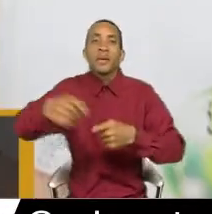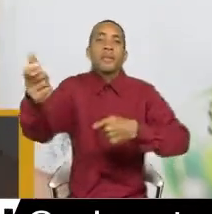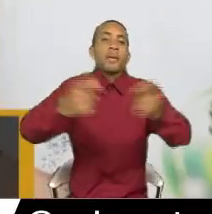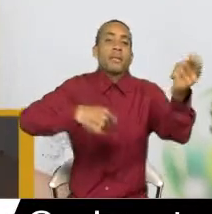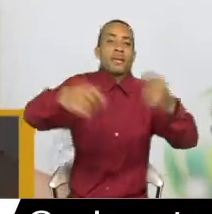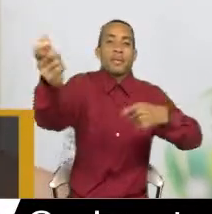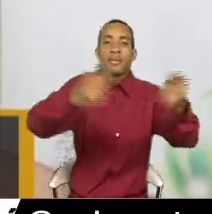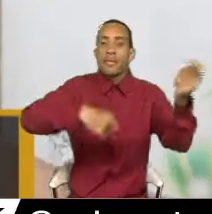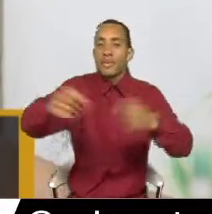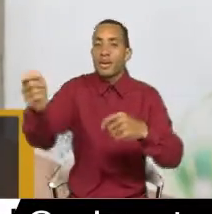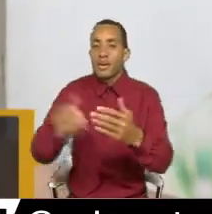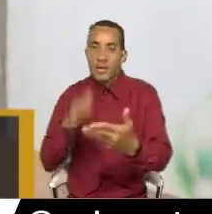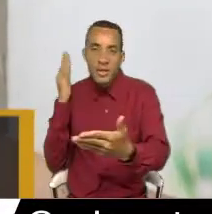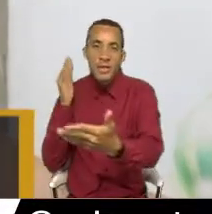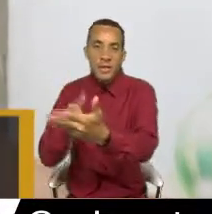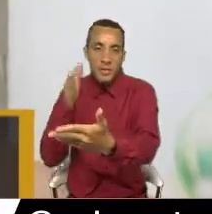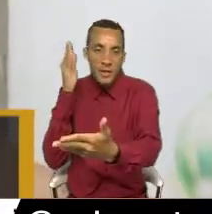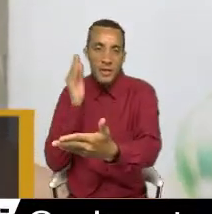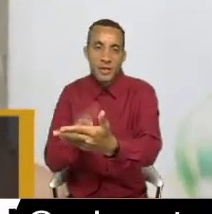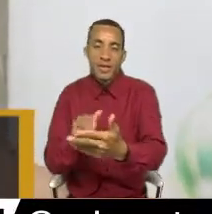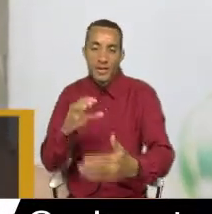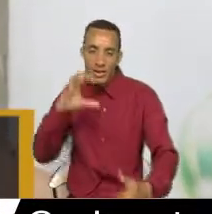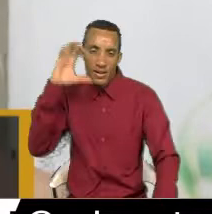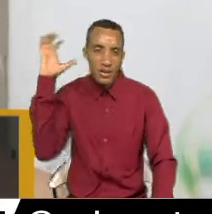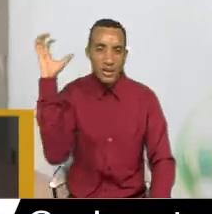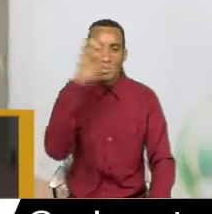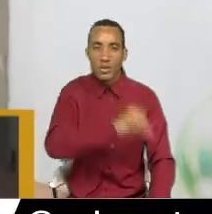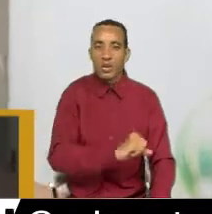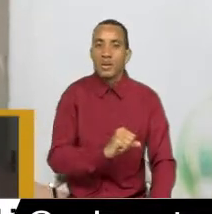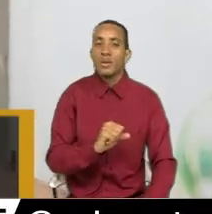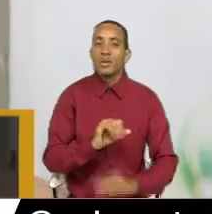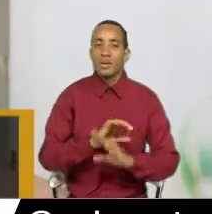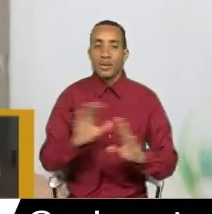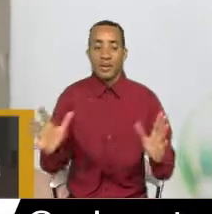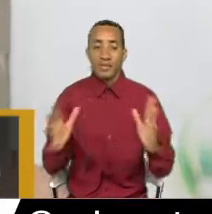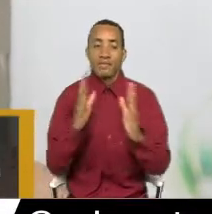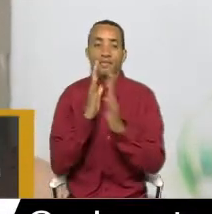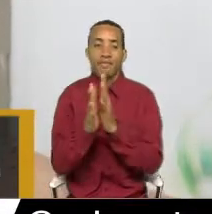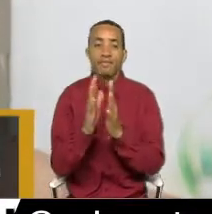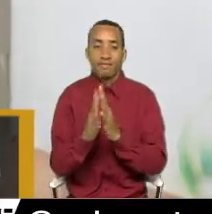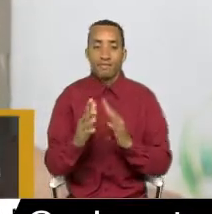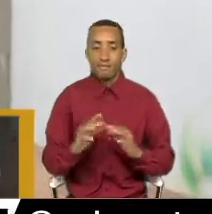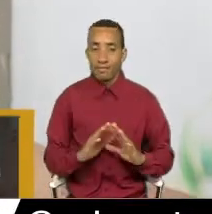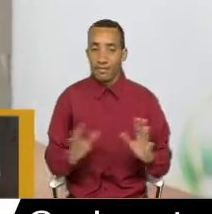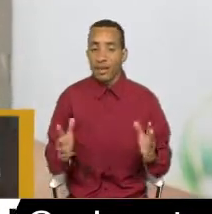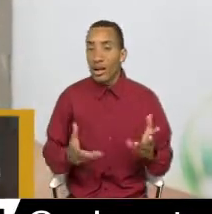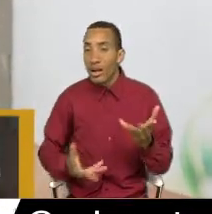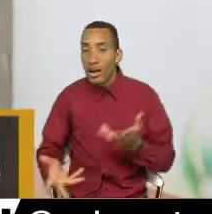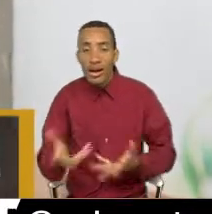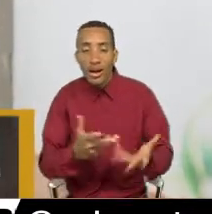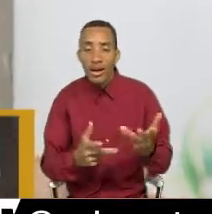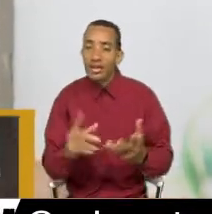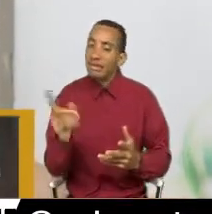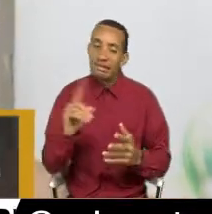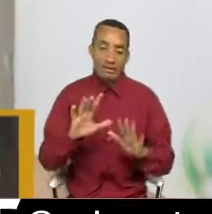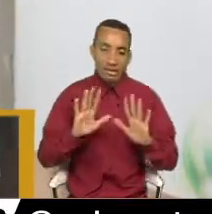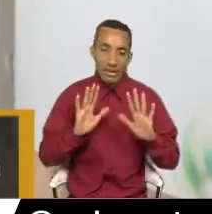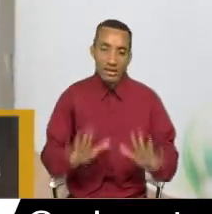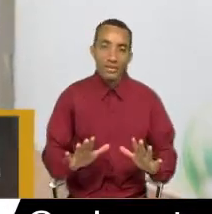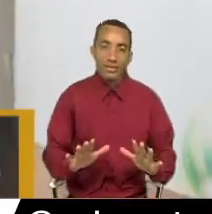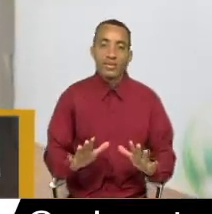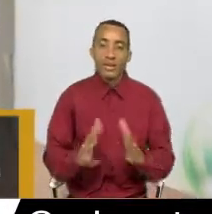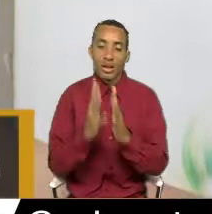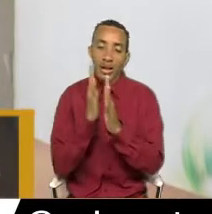a otros grupos. Logramos identificarlo, logramos ponerlo a disposición y evitar que eso se socializara. Sin embargo, todas estas